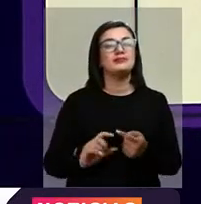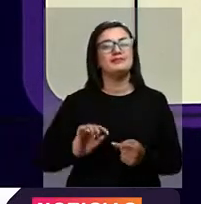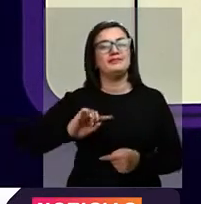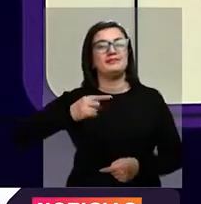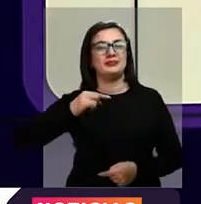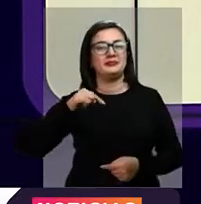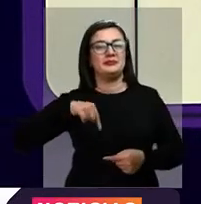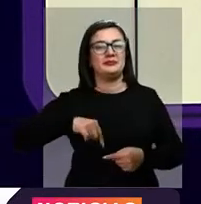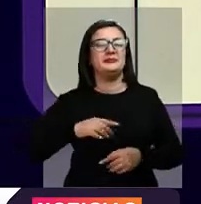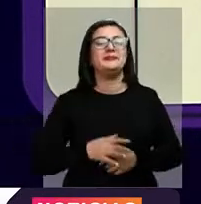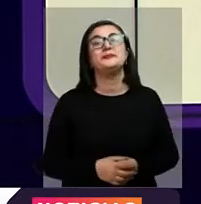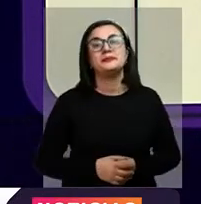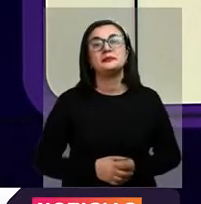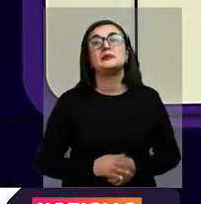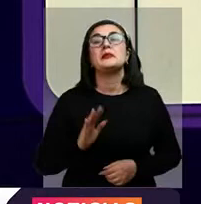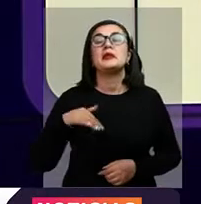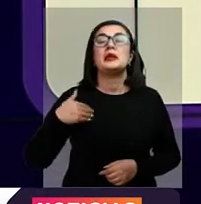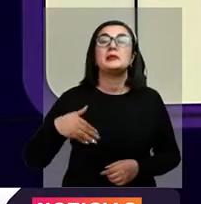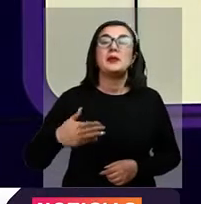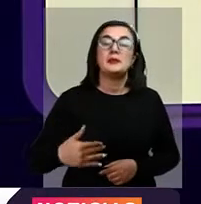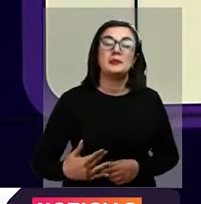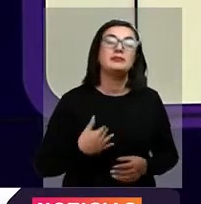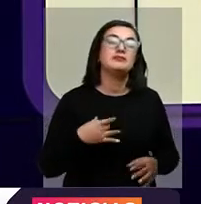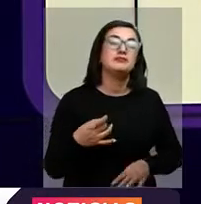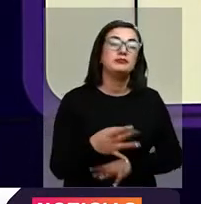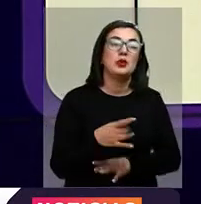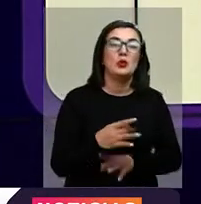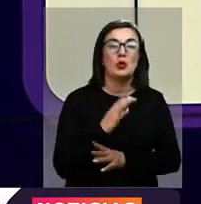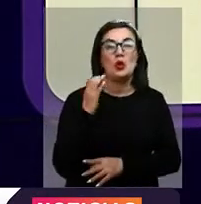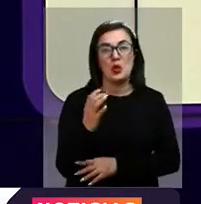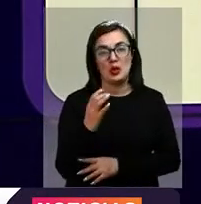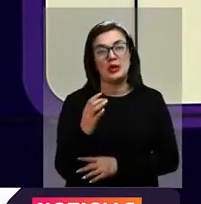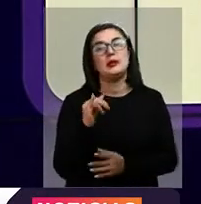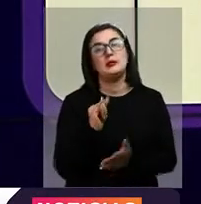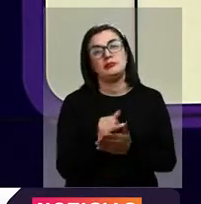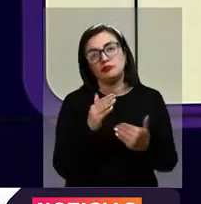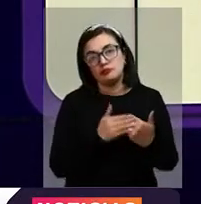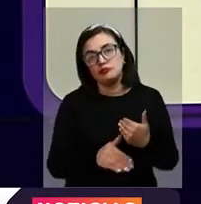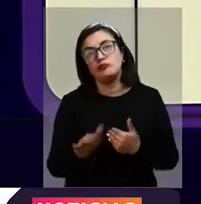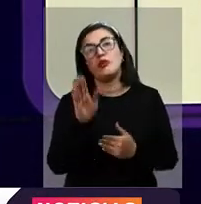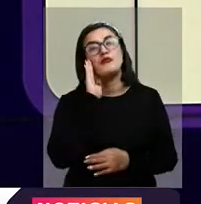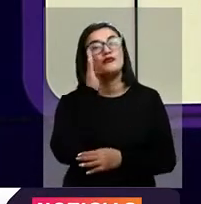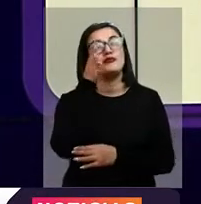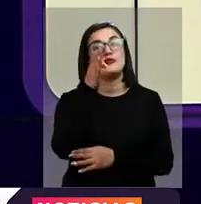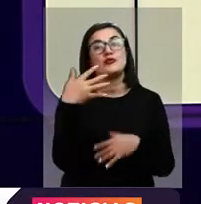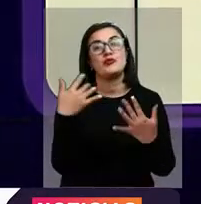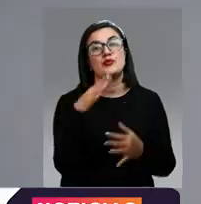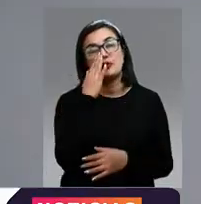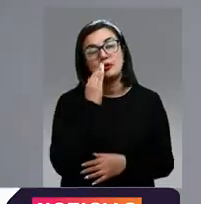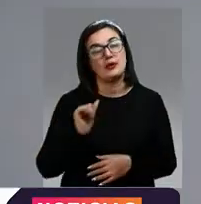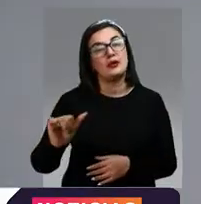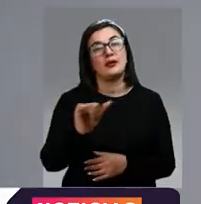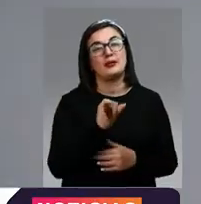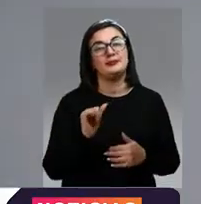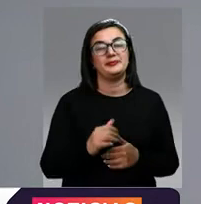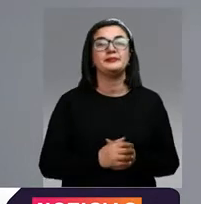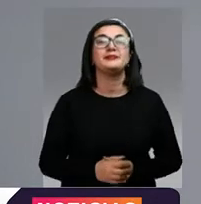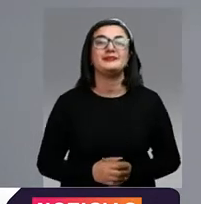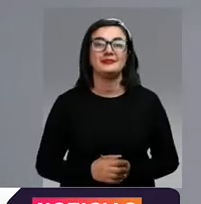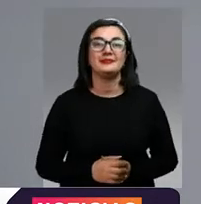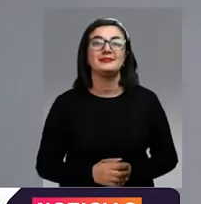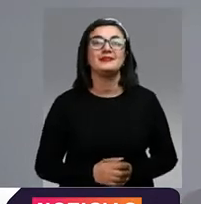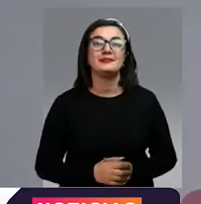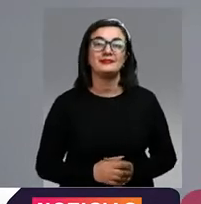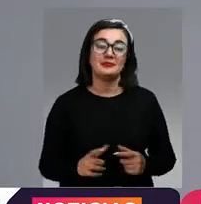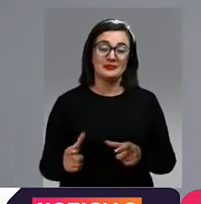del torneo, pero fue venciendo al equipo junior colombiano. Esto proyecta un gran futuro para las nuestras. Pato, se mueve el disco y está en acción.